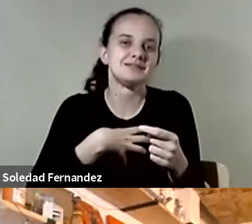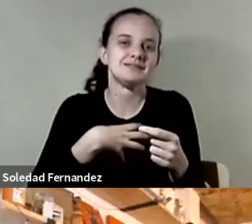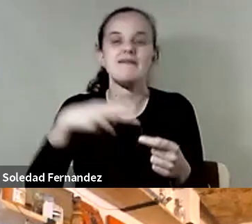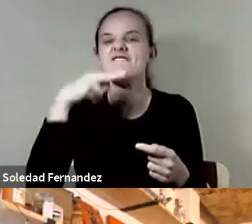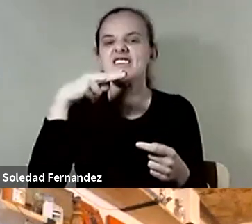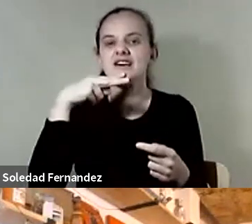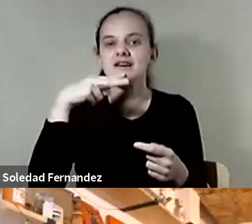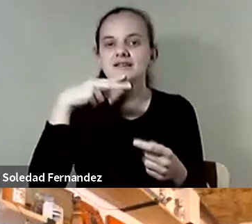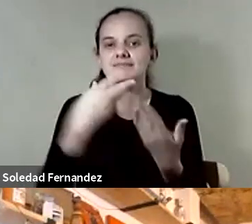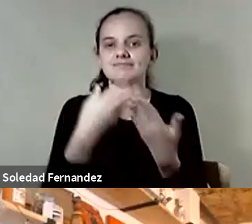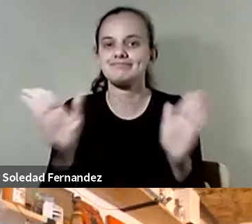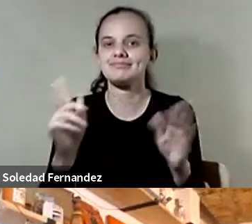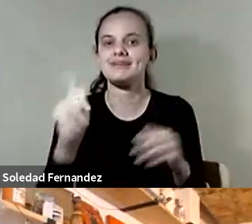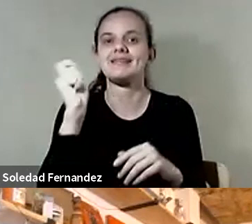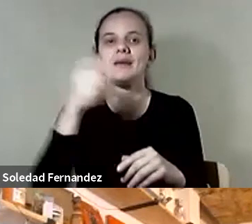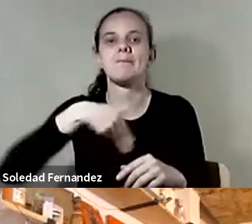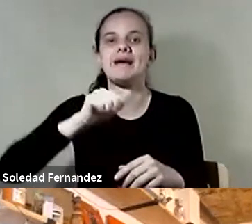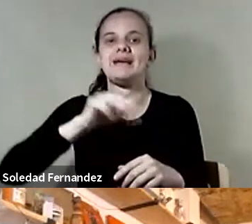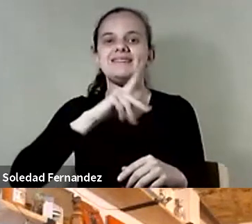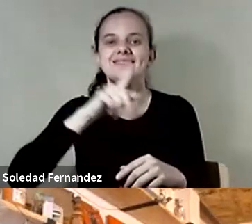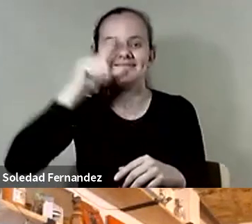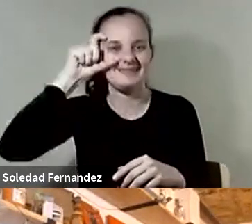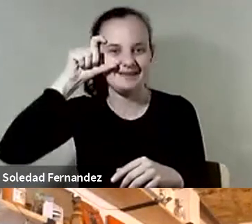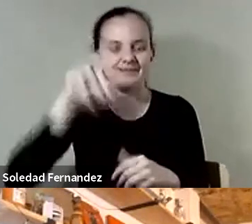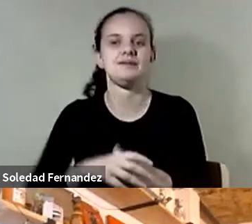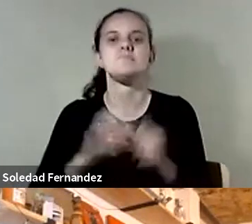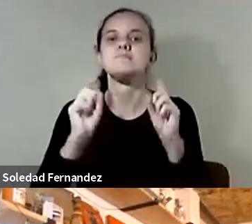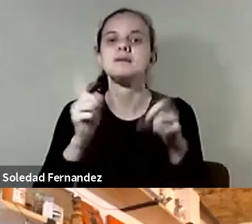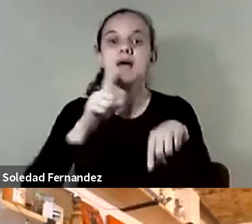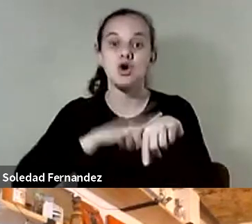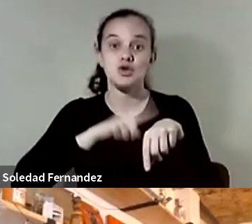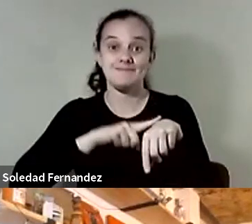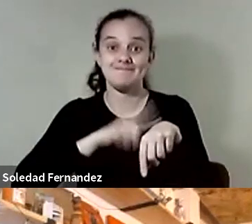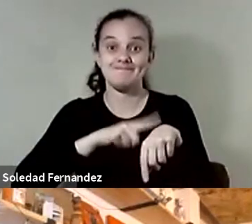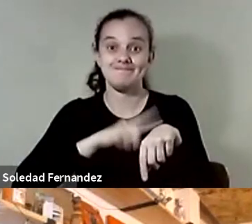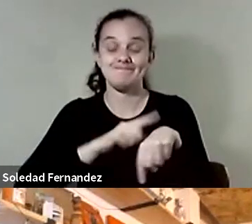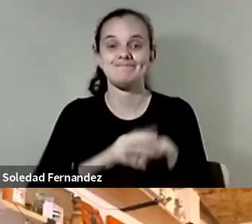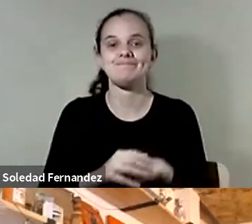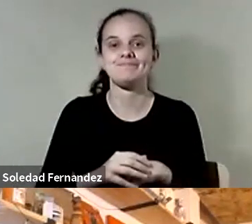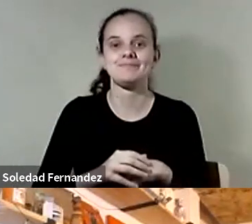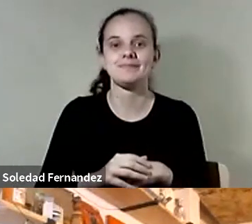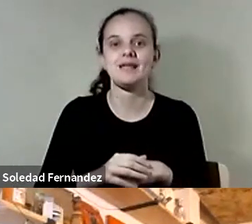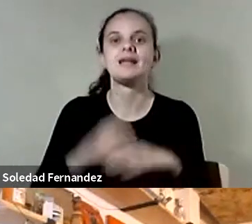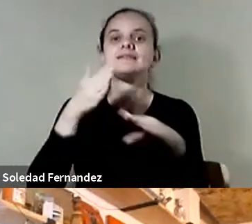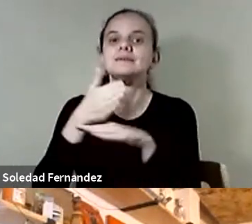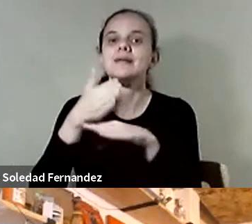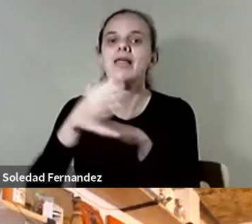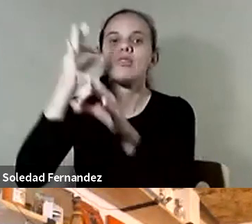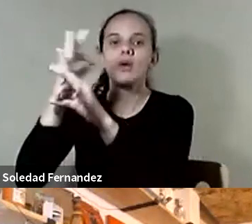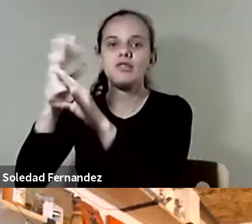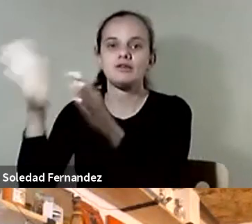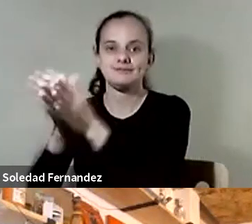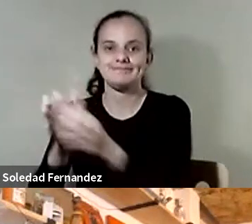Meli. Sí, el viernes, sí, a la misma hora que el día de hoy. Genial, que es accesibilidad para educadores. Así que